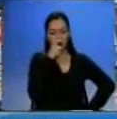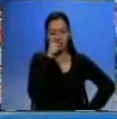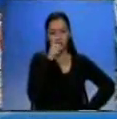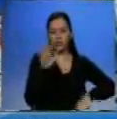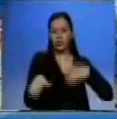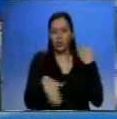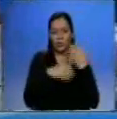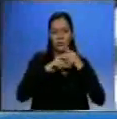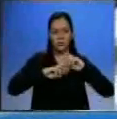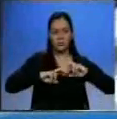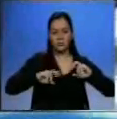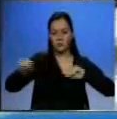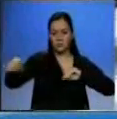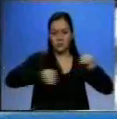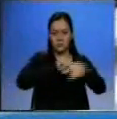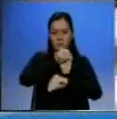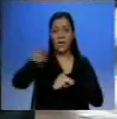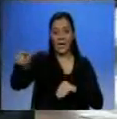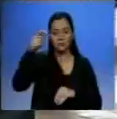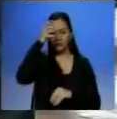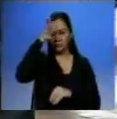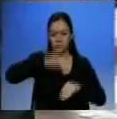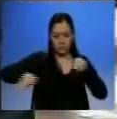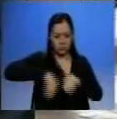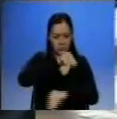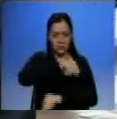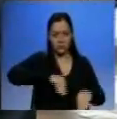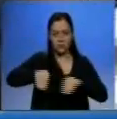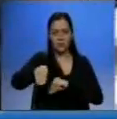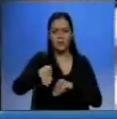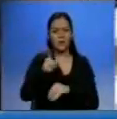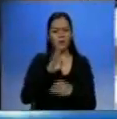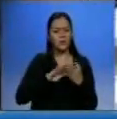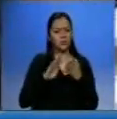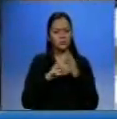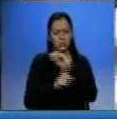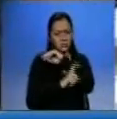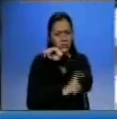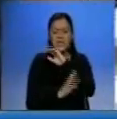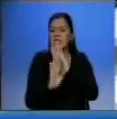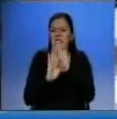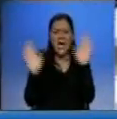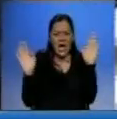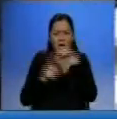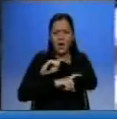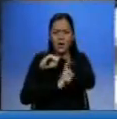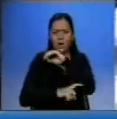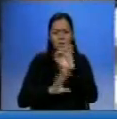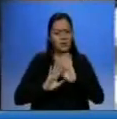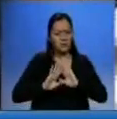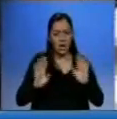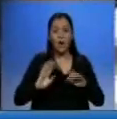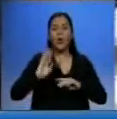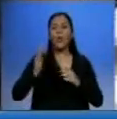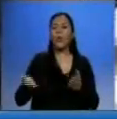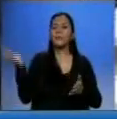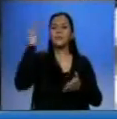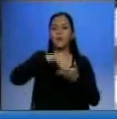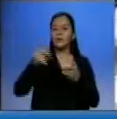la escena del crimen. Aquí ya hay un delito juzgado que no puede ser